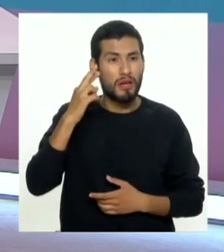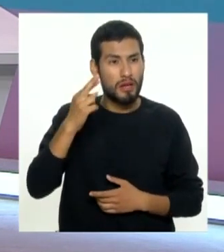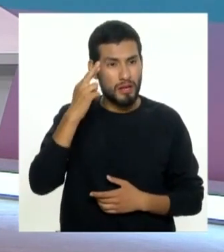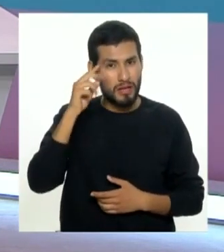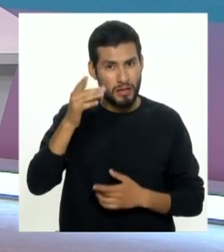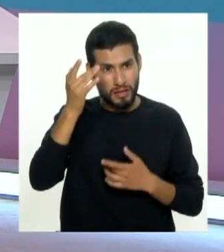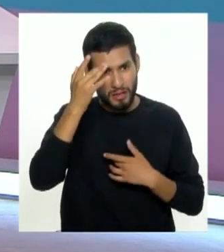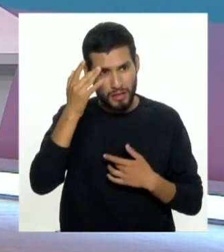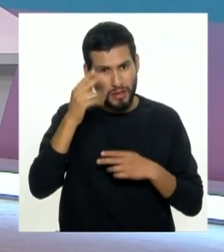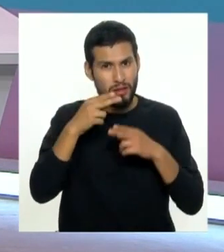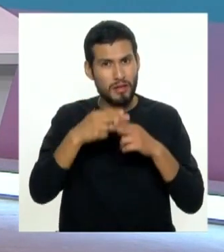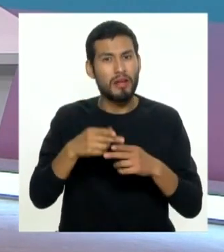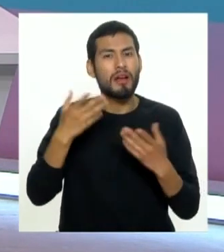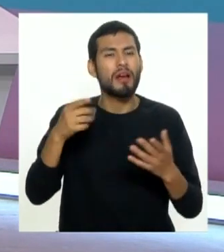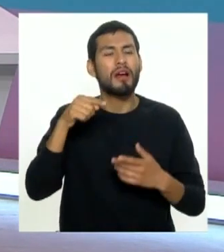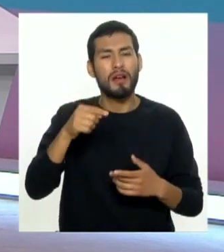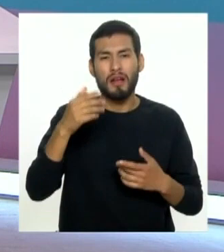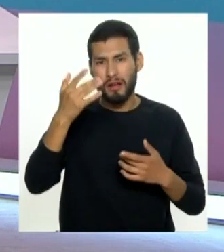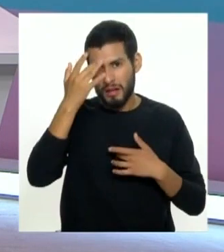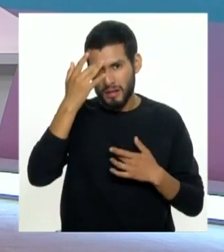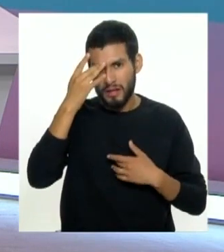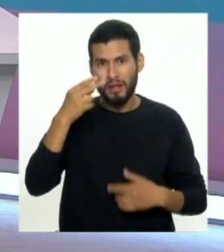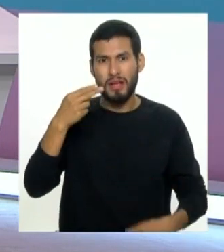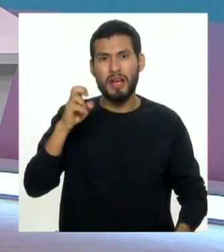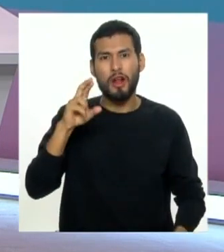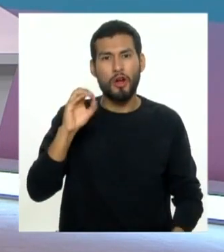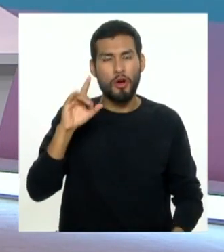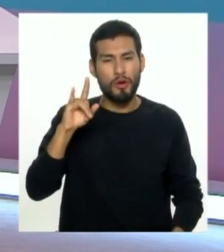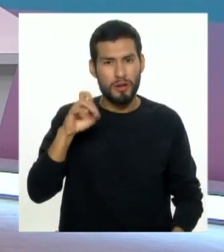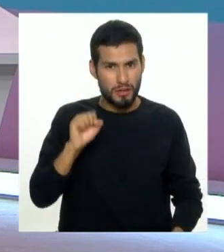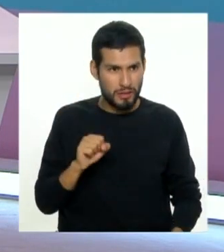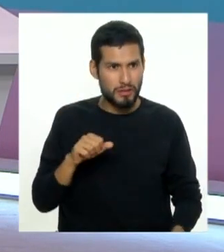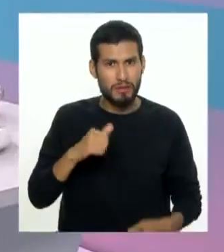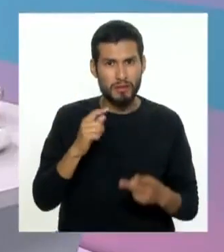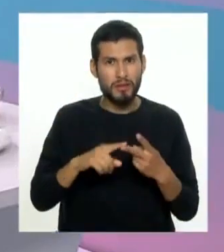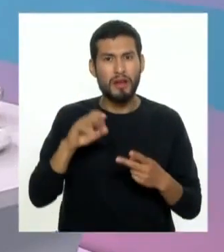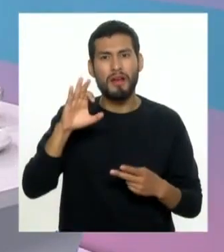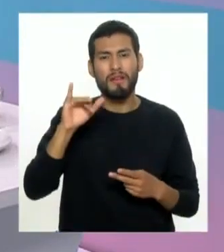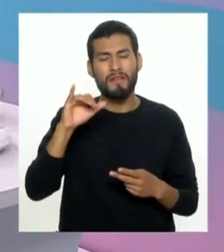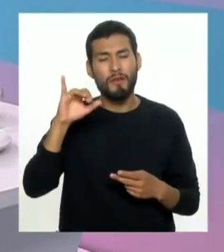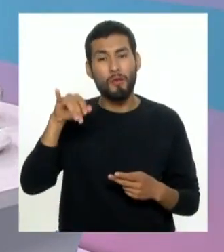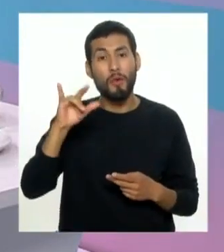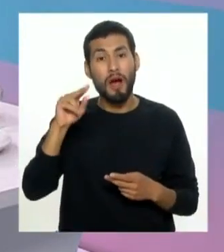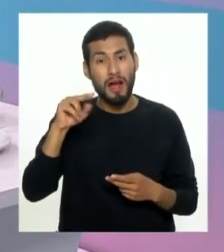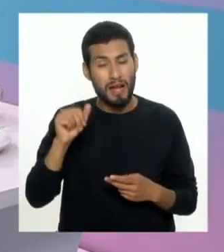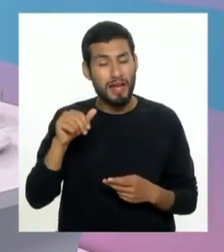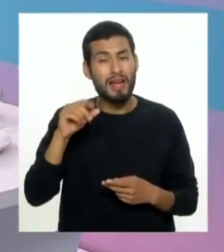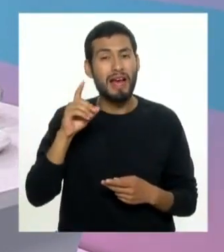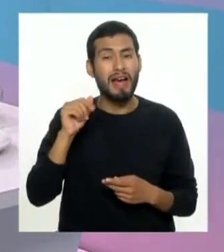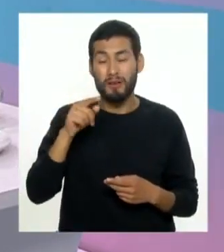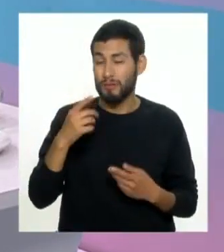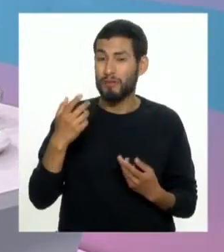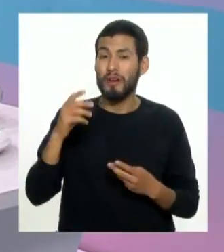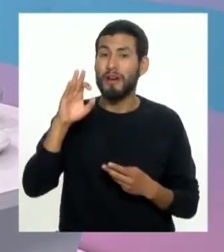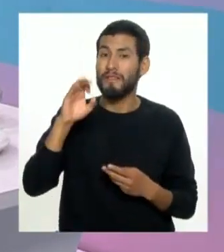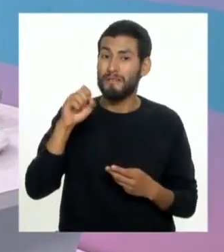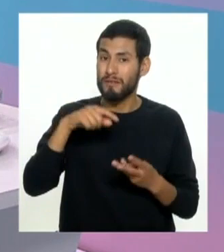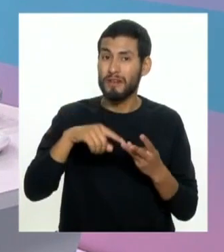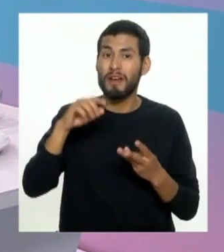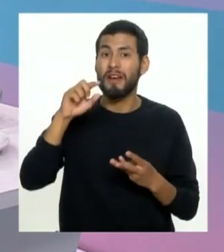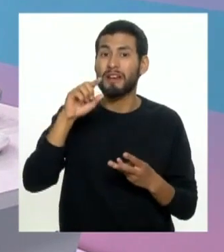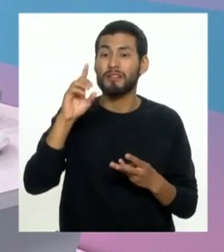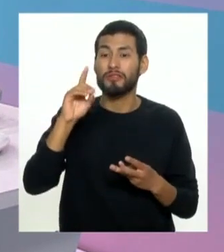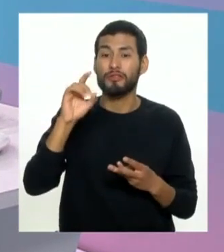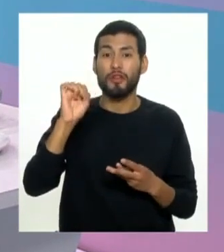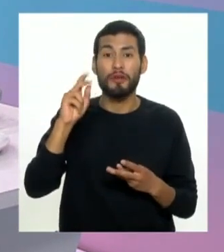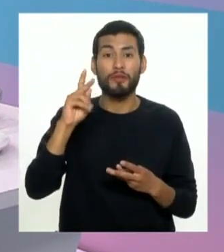esta enfermedad también es llamada la enfermedad de Hércules. Alfred Nobel también la tuvo Juana de Arco. Entonces imagínense, Fedor Dostoyevsky también